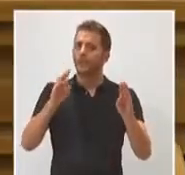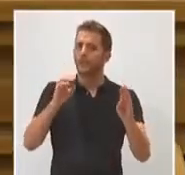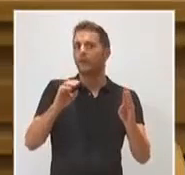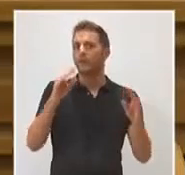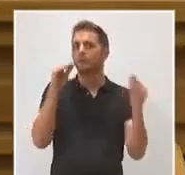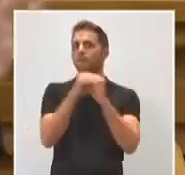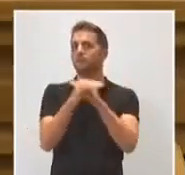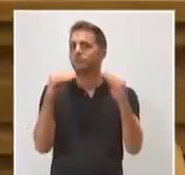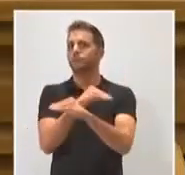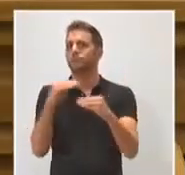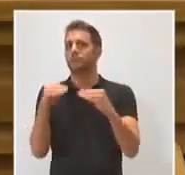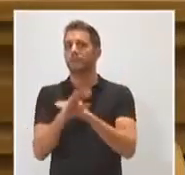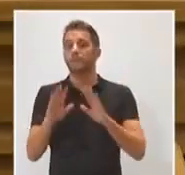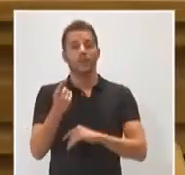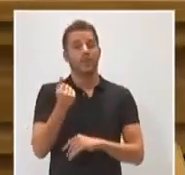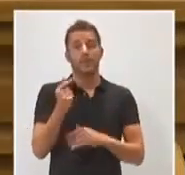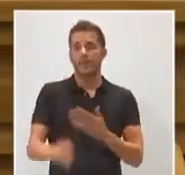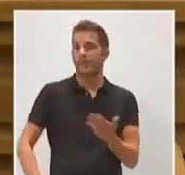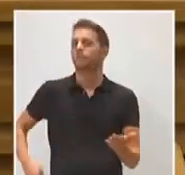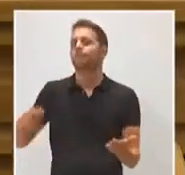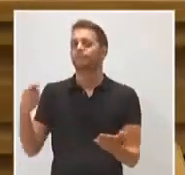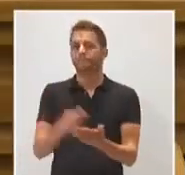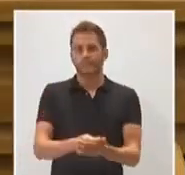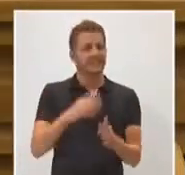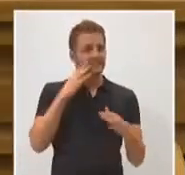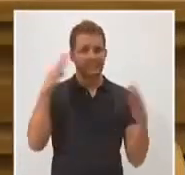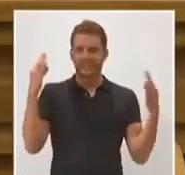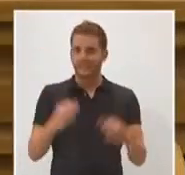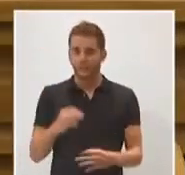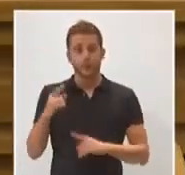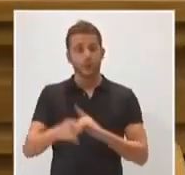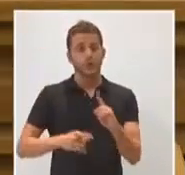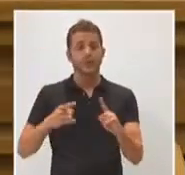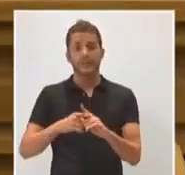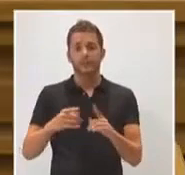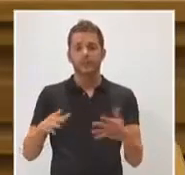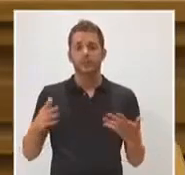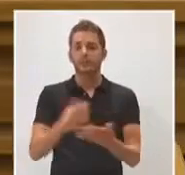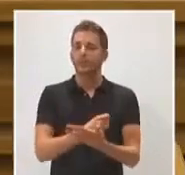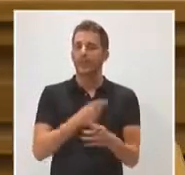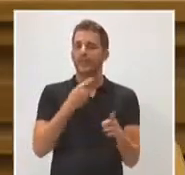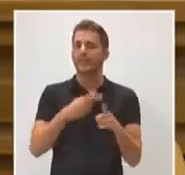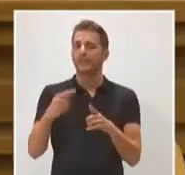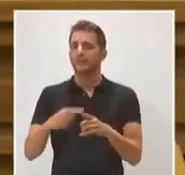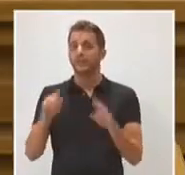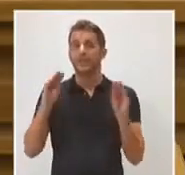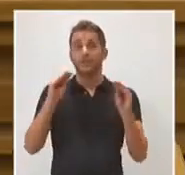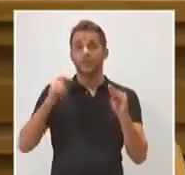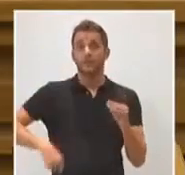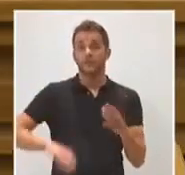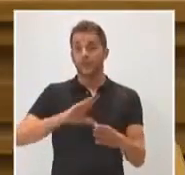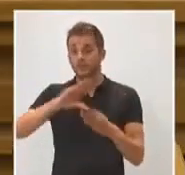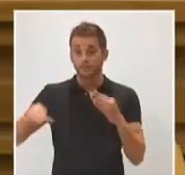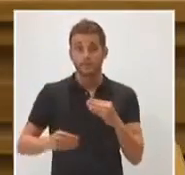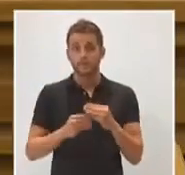bueno lo que no va a faltar desde luego poner dinero sobre la mesa e intentar complementar todos los espacios que se entienden por formación profesional la